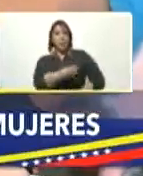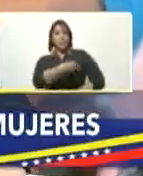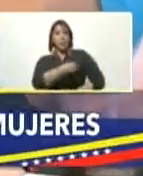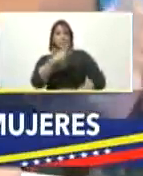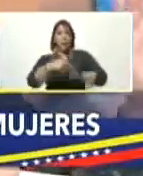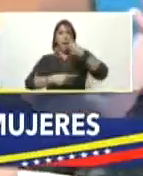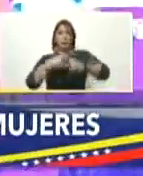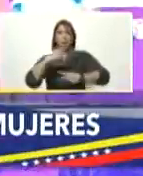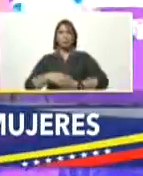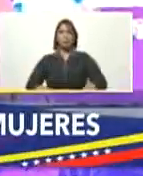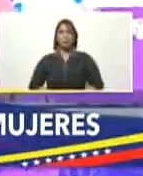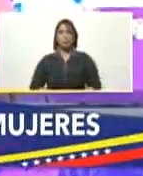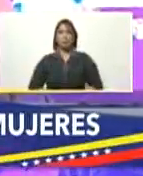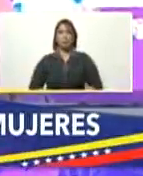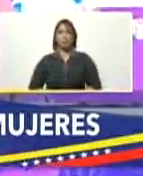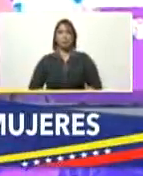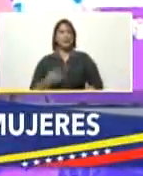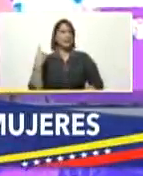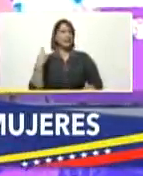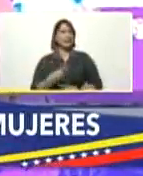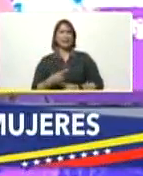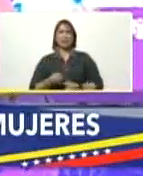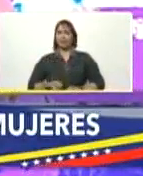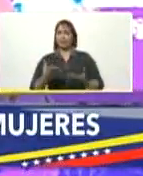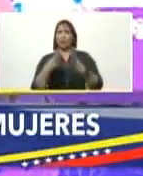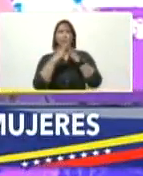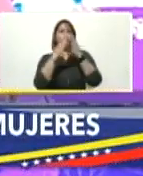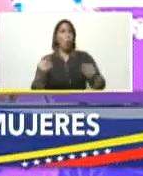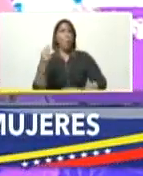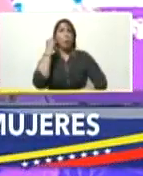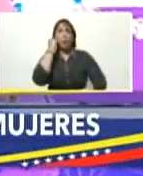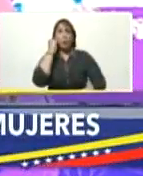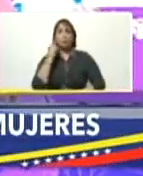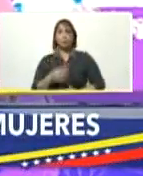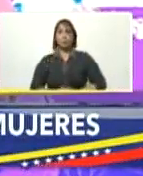materna. Le tiene que llegar a todas las mujeres